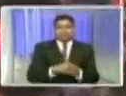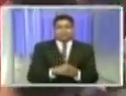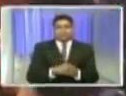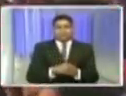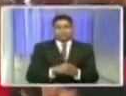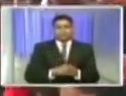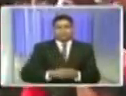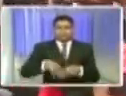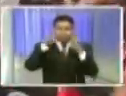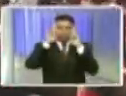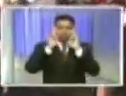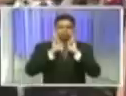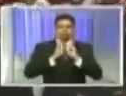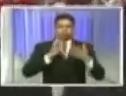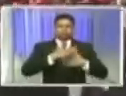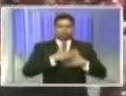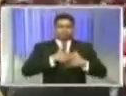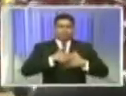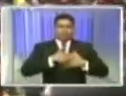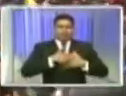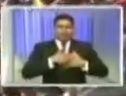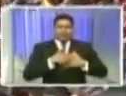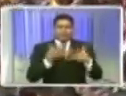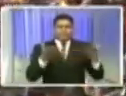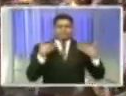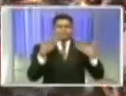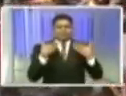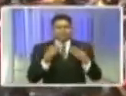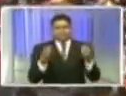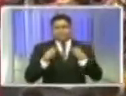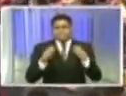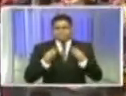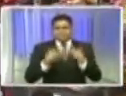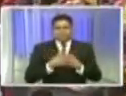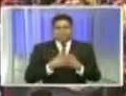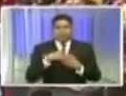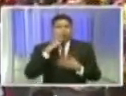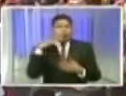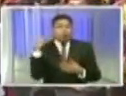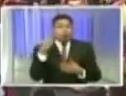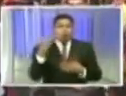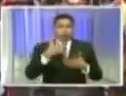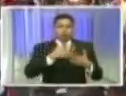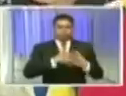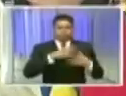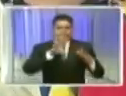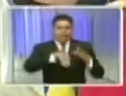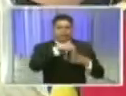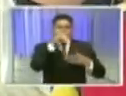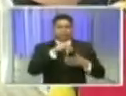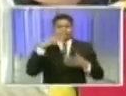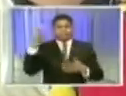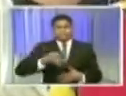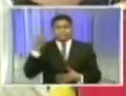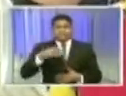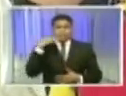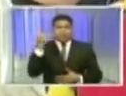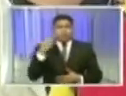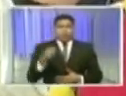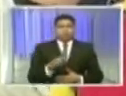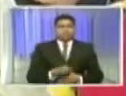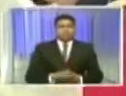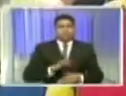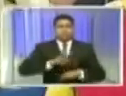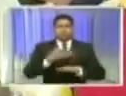pura, fresca, viva, joven, porque siempre hemos sido jóvenes y porque hemos